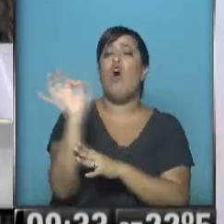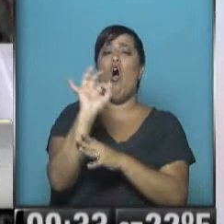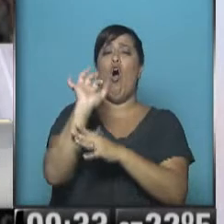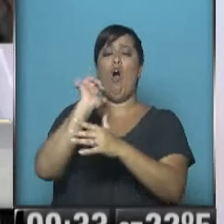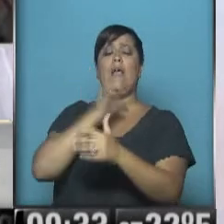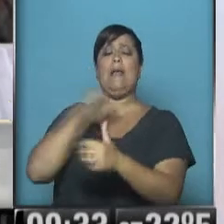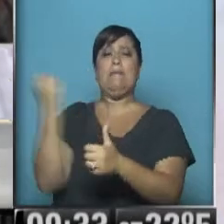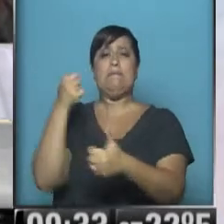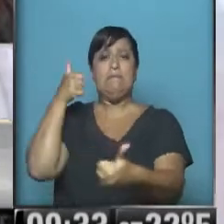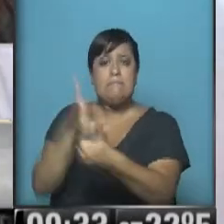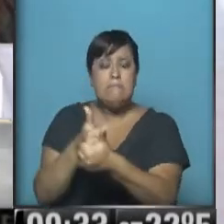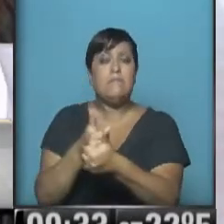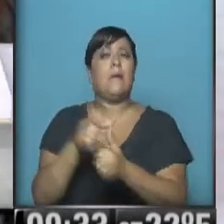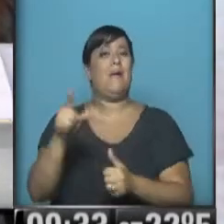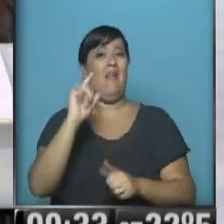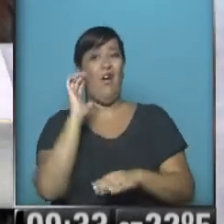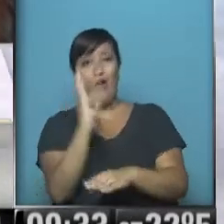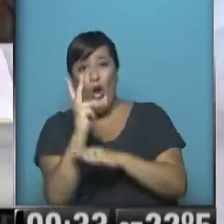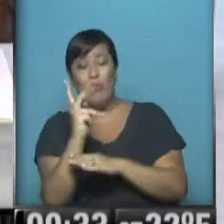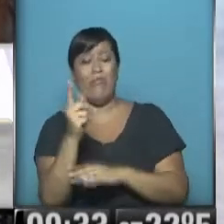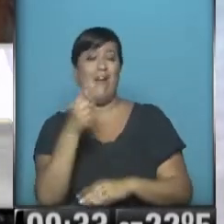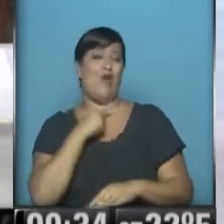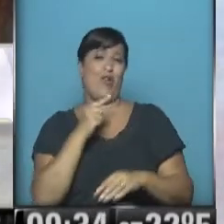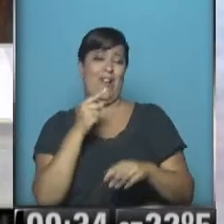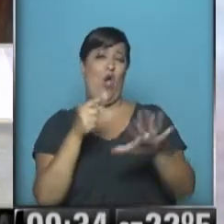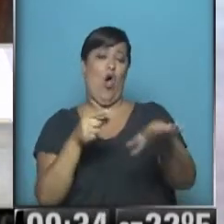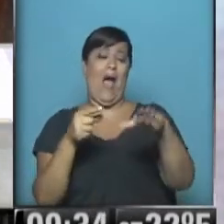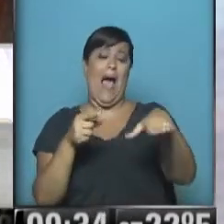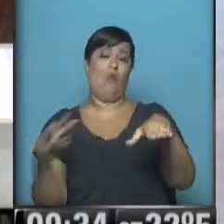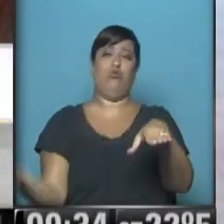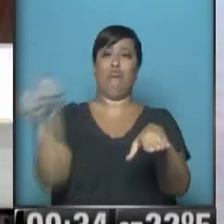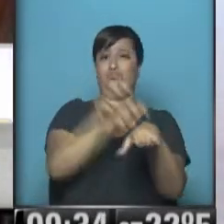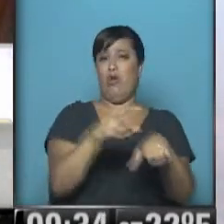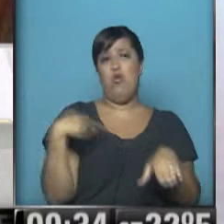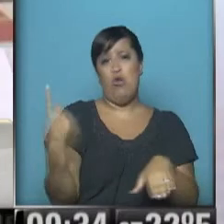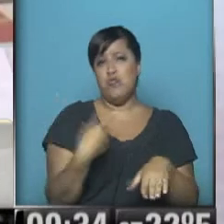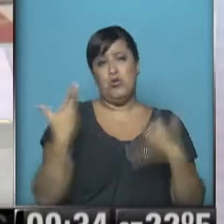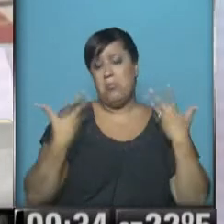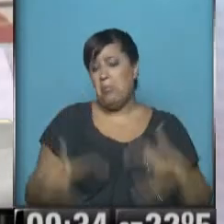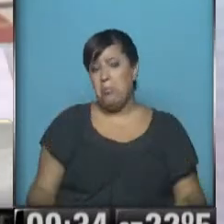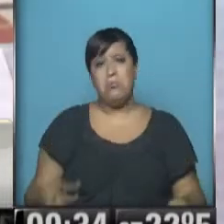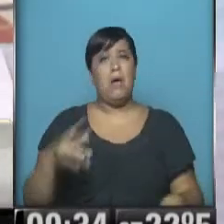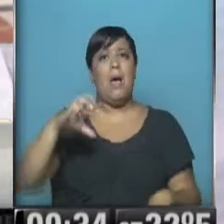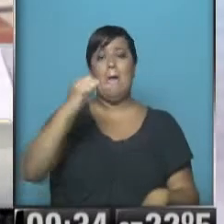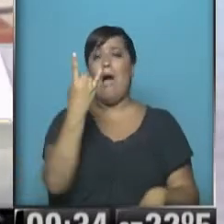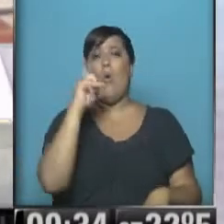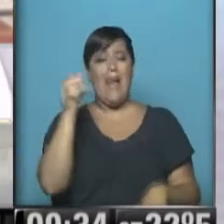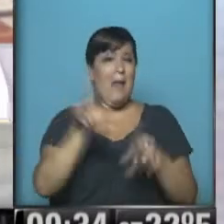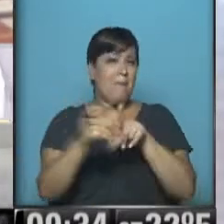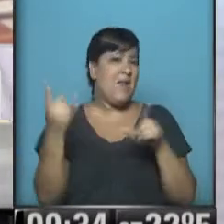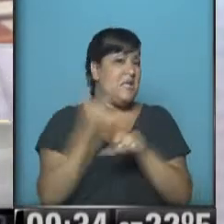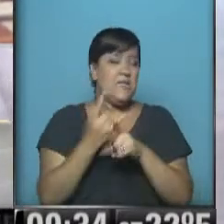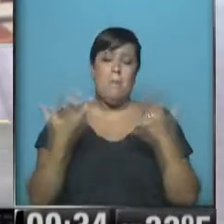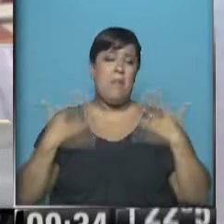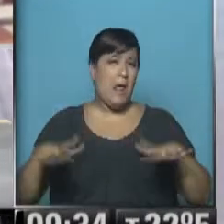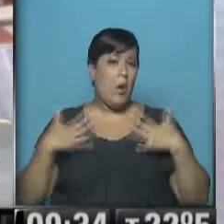sexual? Robarla no creo que la metan en auto, además Paula, nosotros somos sencillos, Paula andaba siempre normal, vestida como en